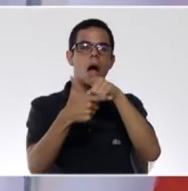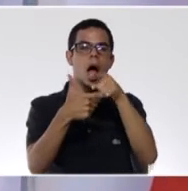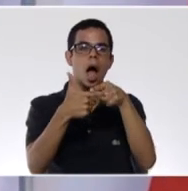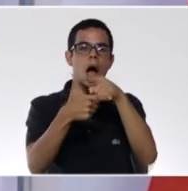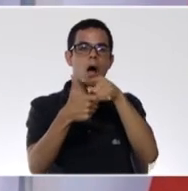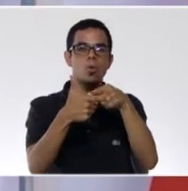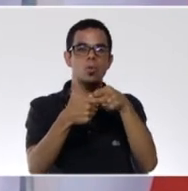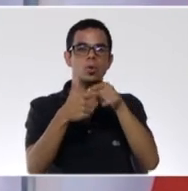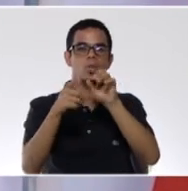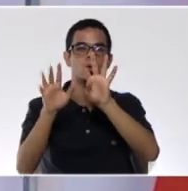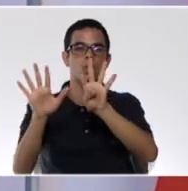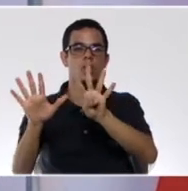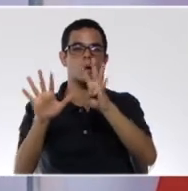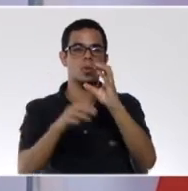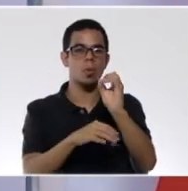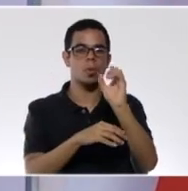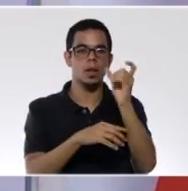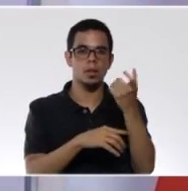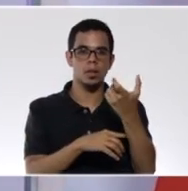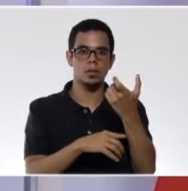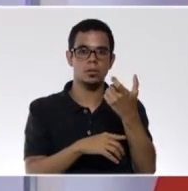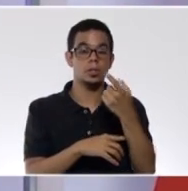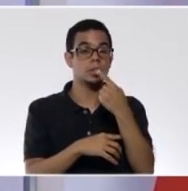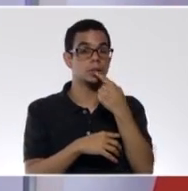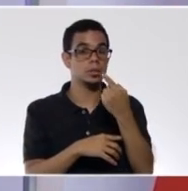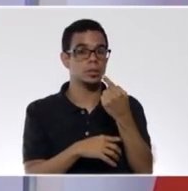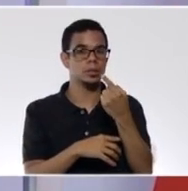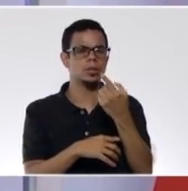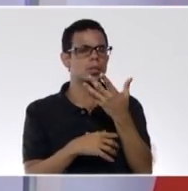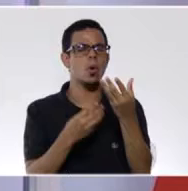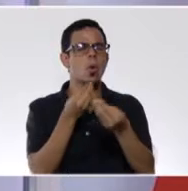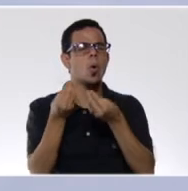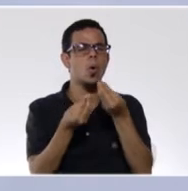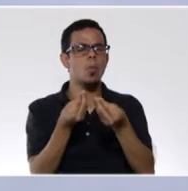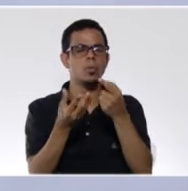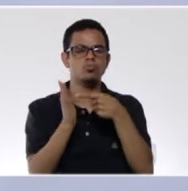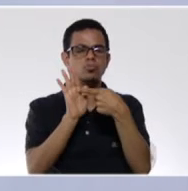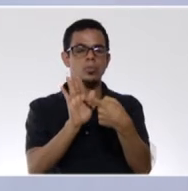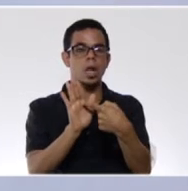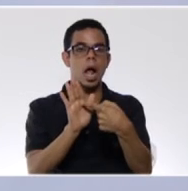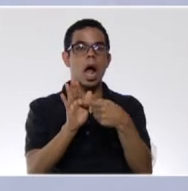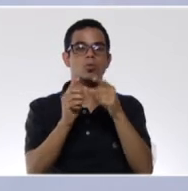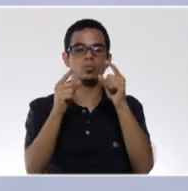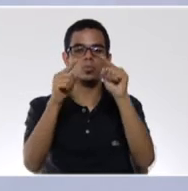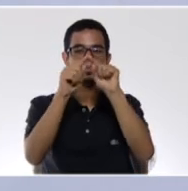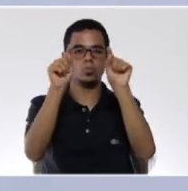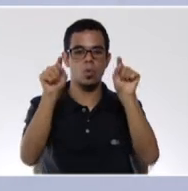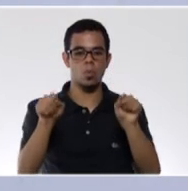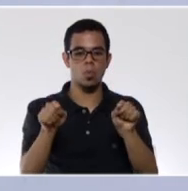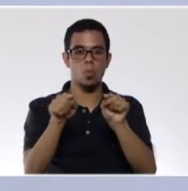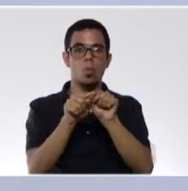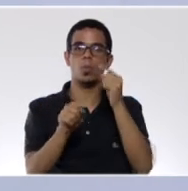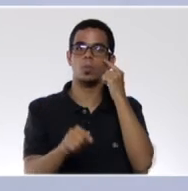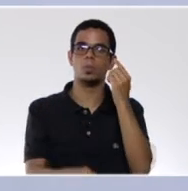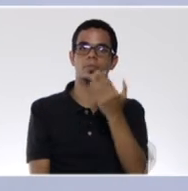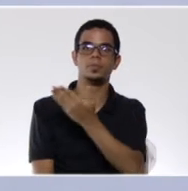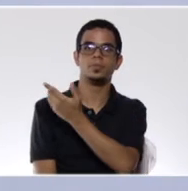se realiza o se indica con un cuadradito. Vamos a marcar aquí un